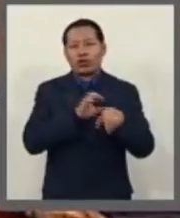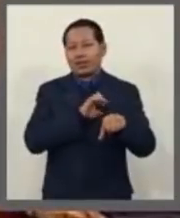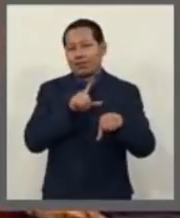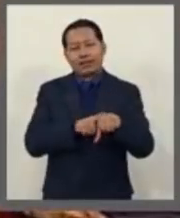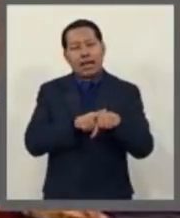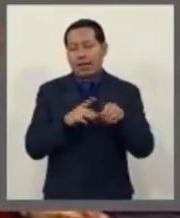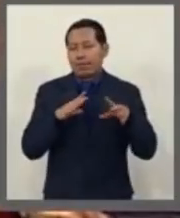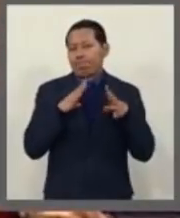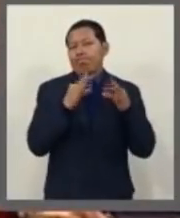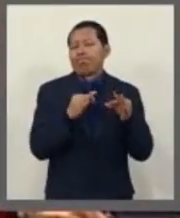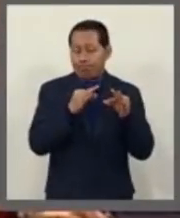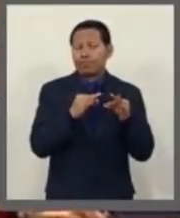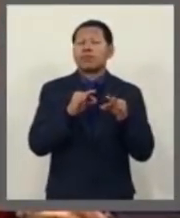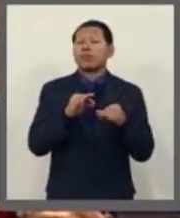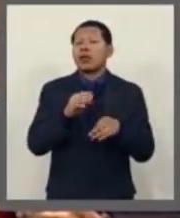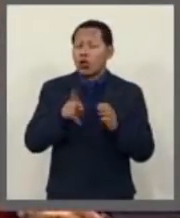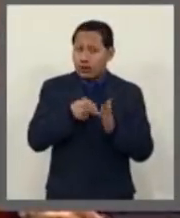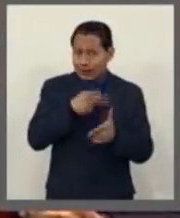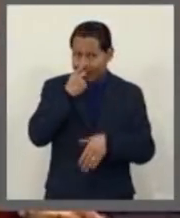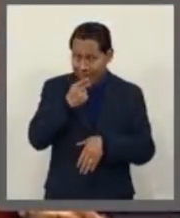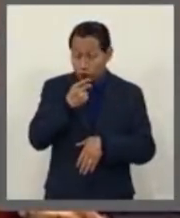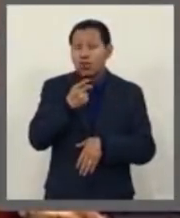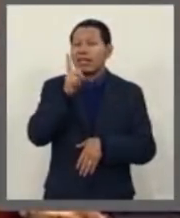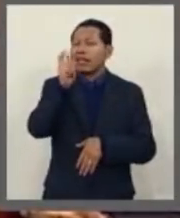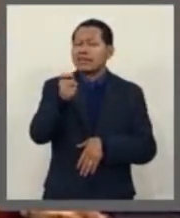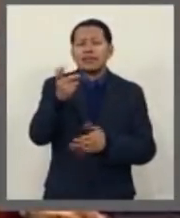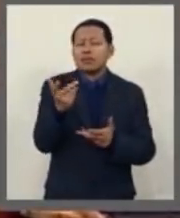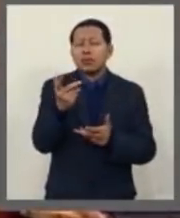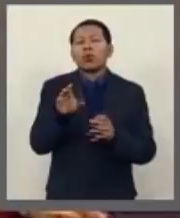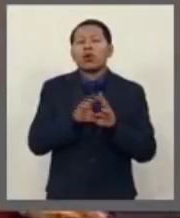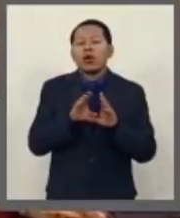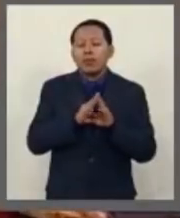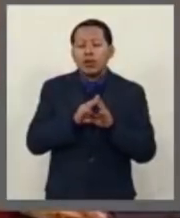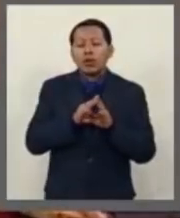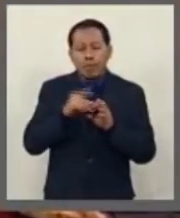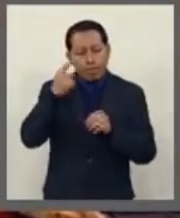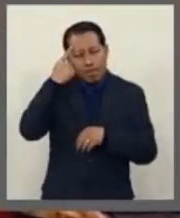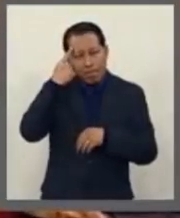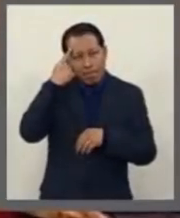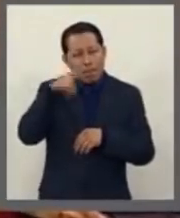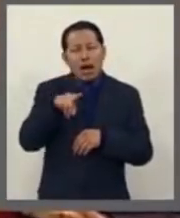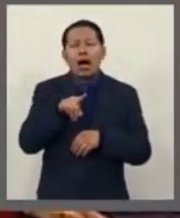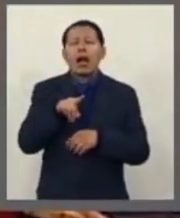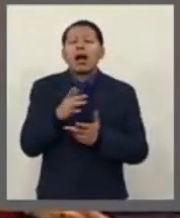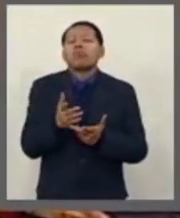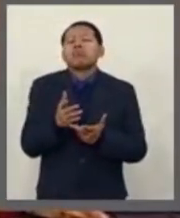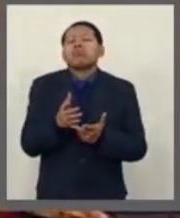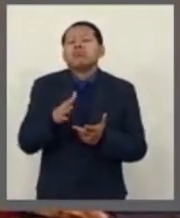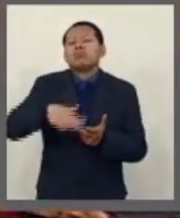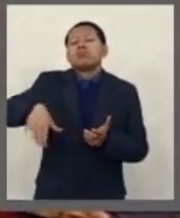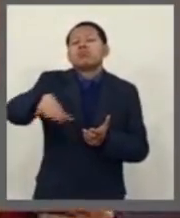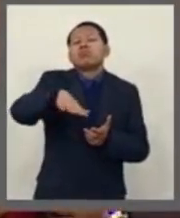investigación y por eso estamos pidiendo una comisión especial una comisión que